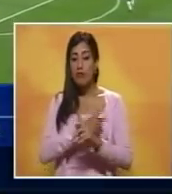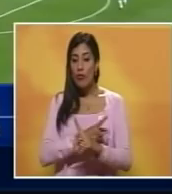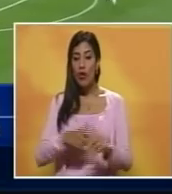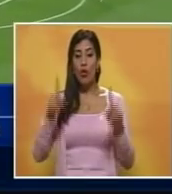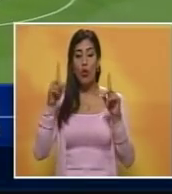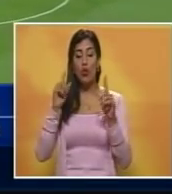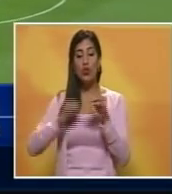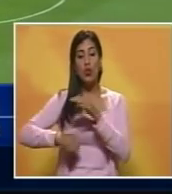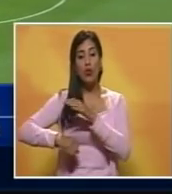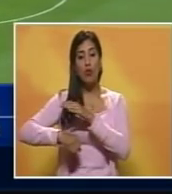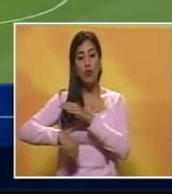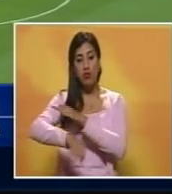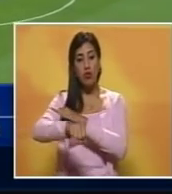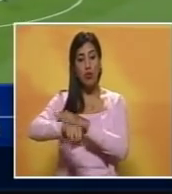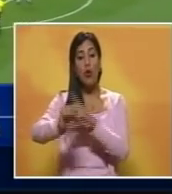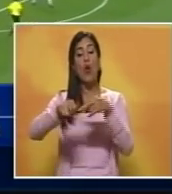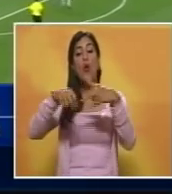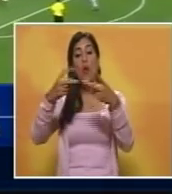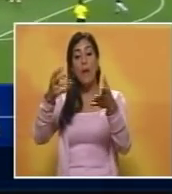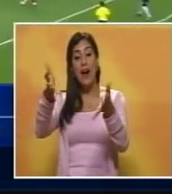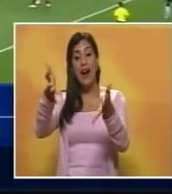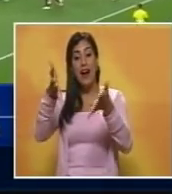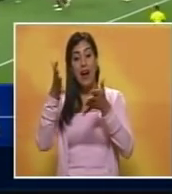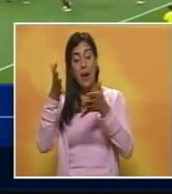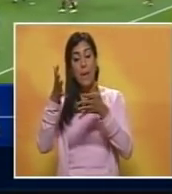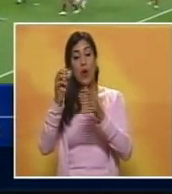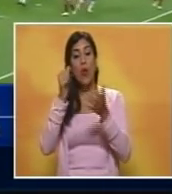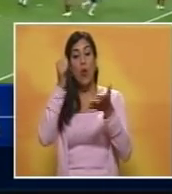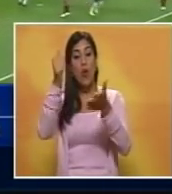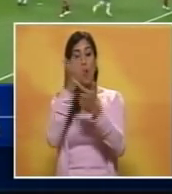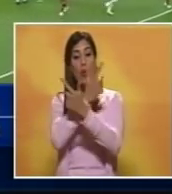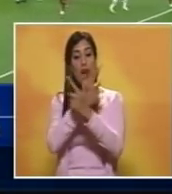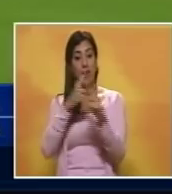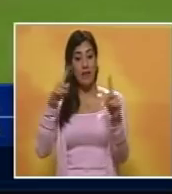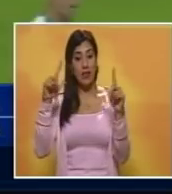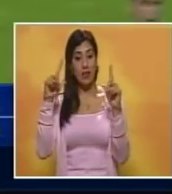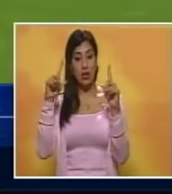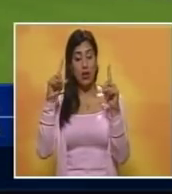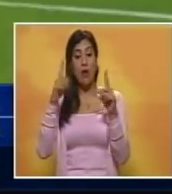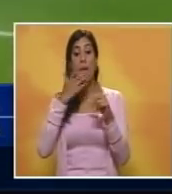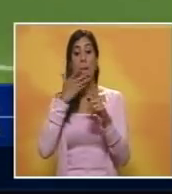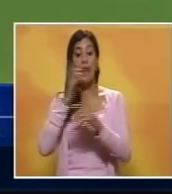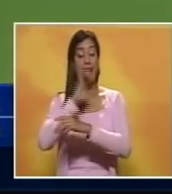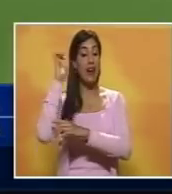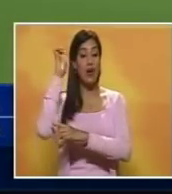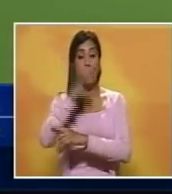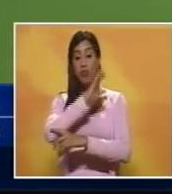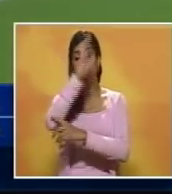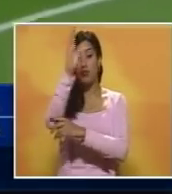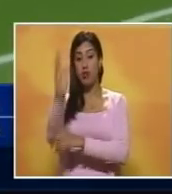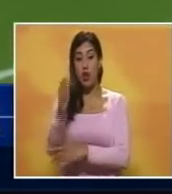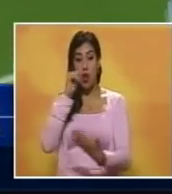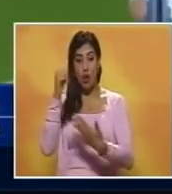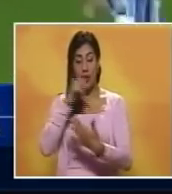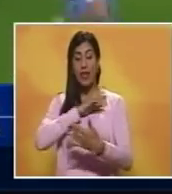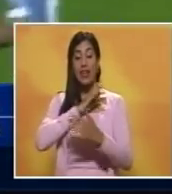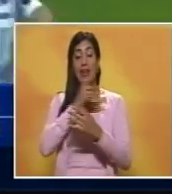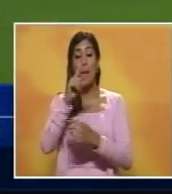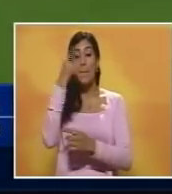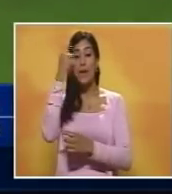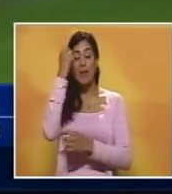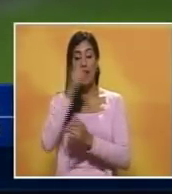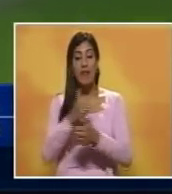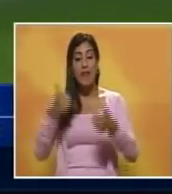Pasamos al fútbol. Habrá nuevo campeón de la Copa Libertadores. Con una heroica remontada, River Plate se convirtió en el